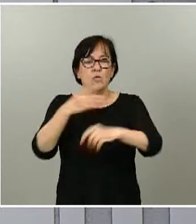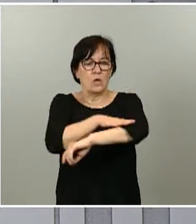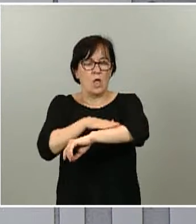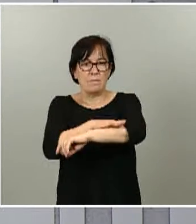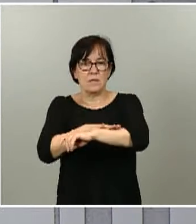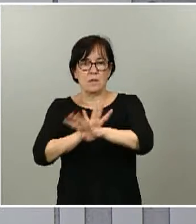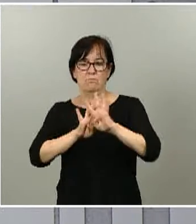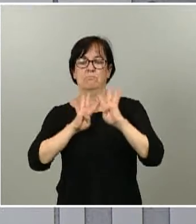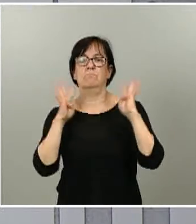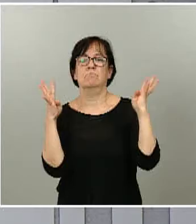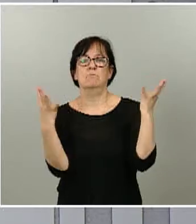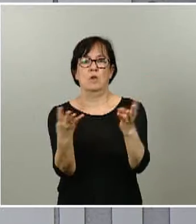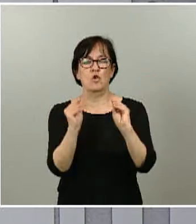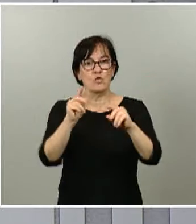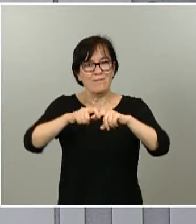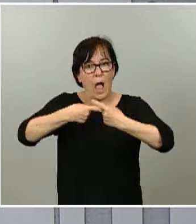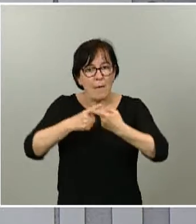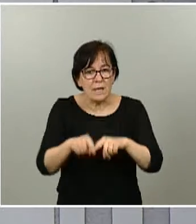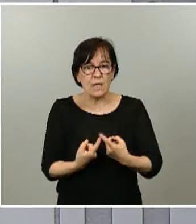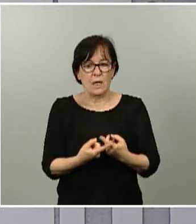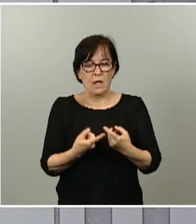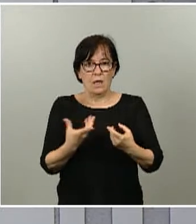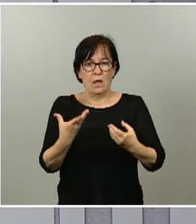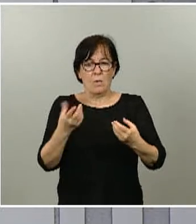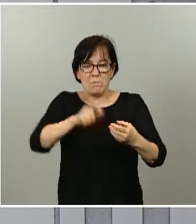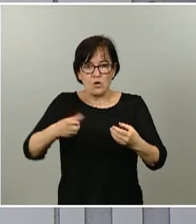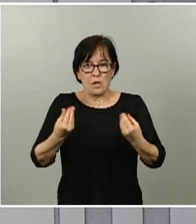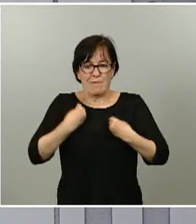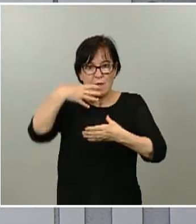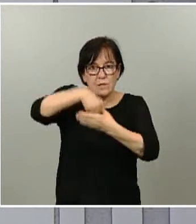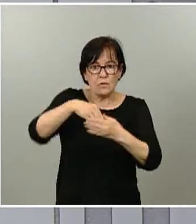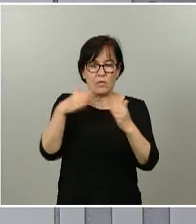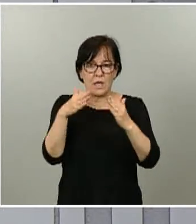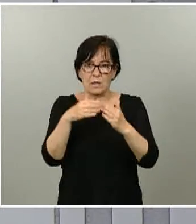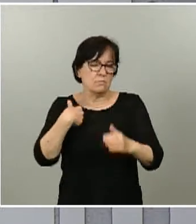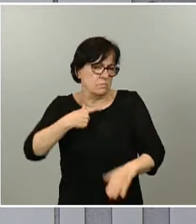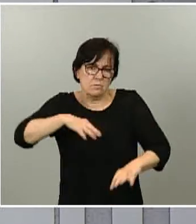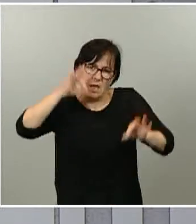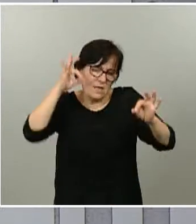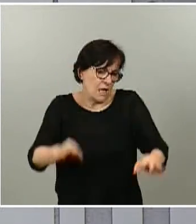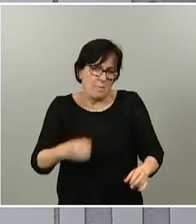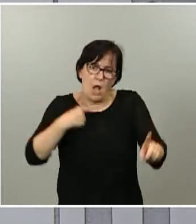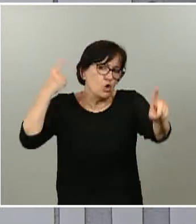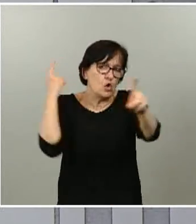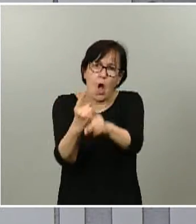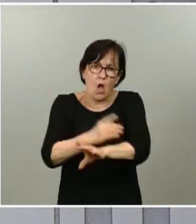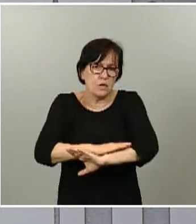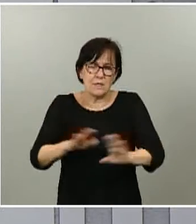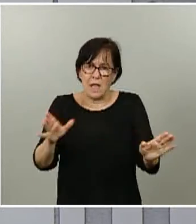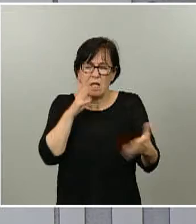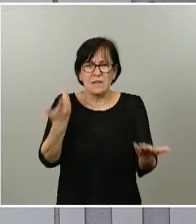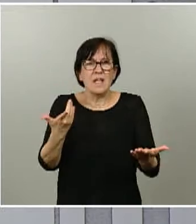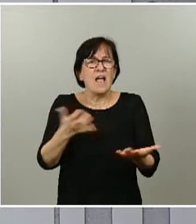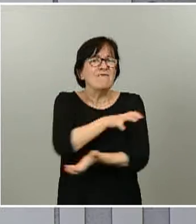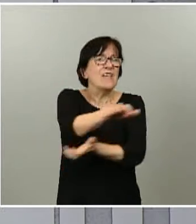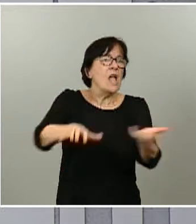con sus familias, con personas que conviven allí y, por tanto, vamos a condenar de forma enérgica cualquier tipo de violencia verbal